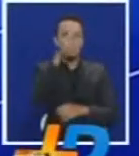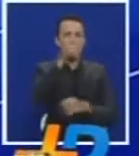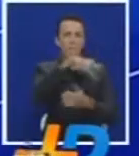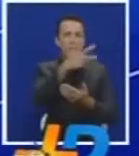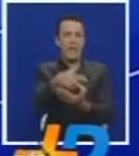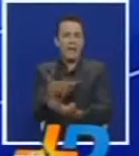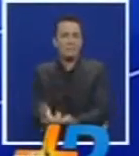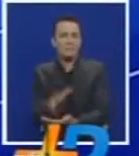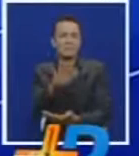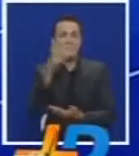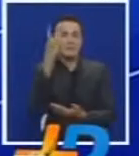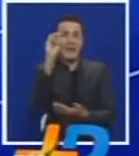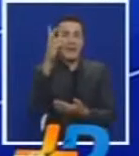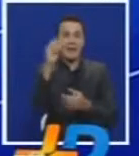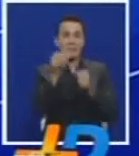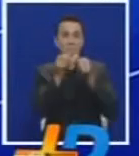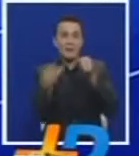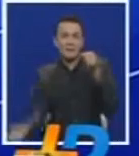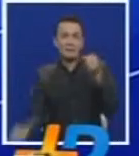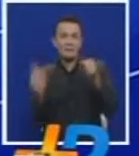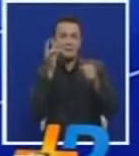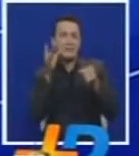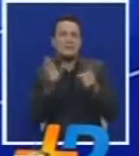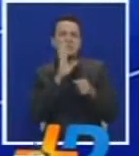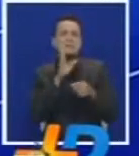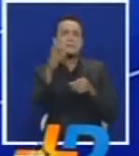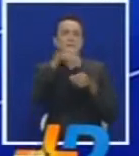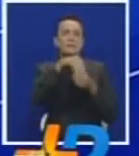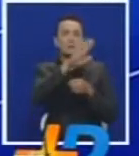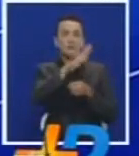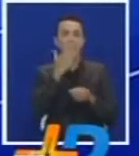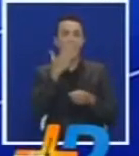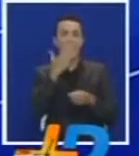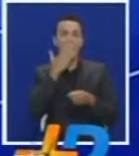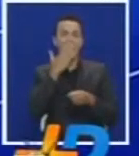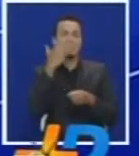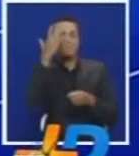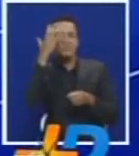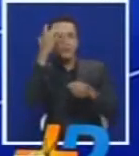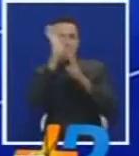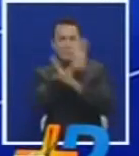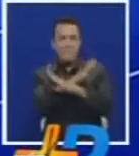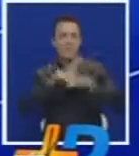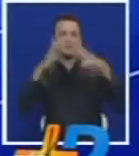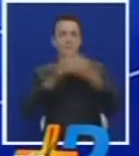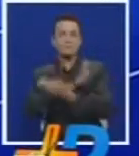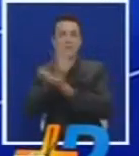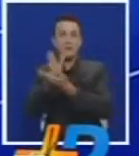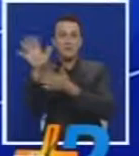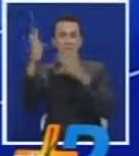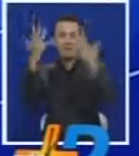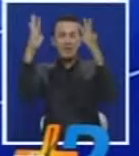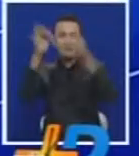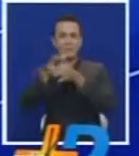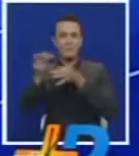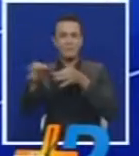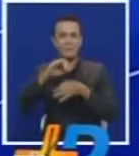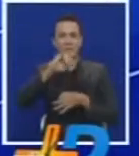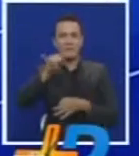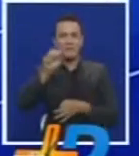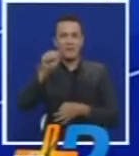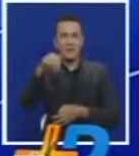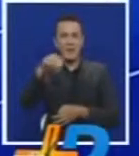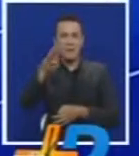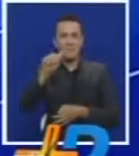norte del Cauca. Las víctimas eran indígenas que regresaban a la madrugada luego de participar en las festividades que se cumplen este fin de semana